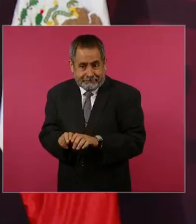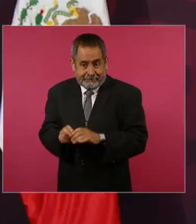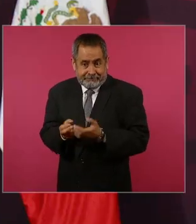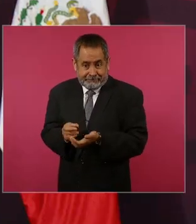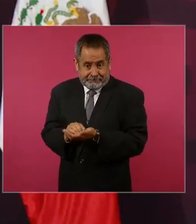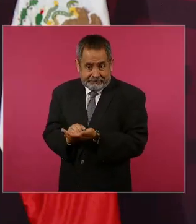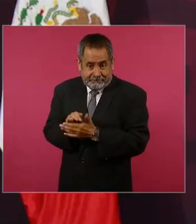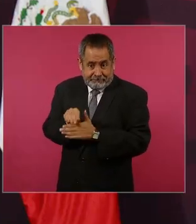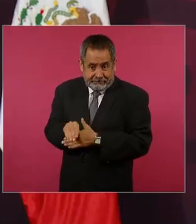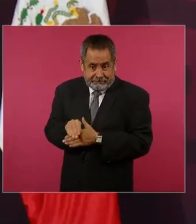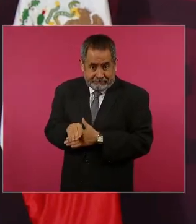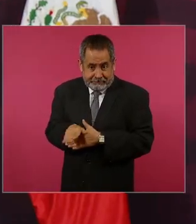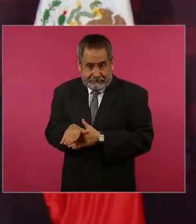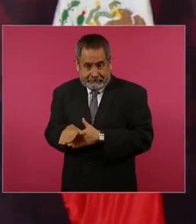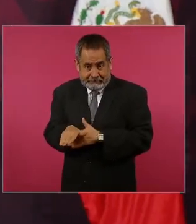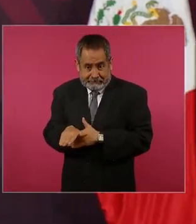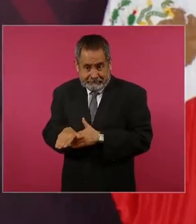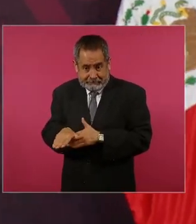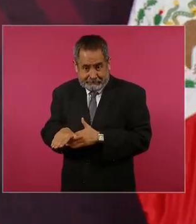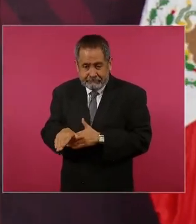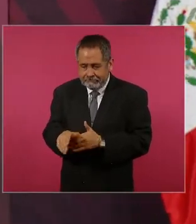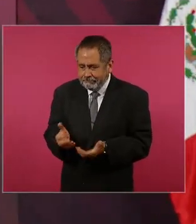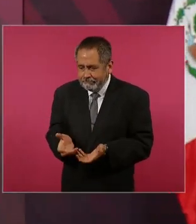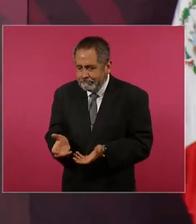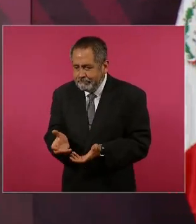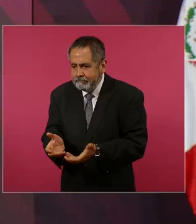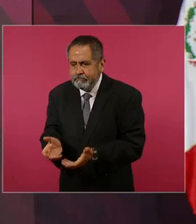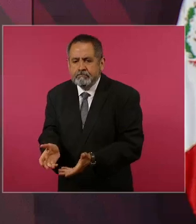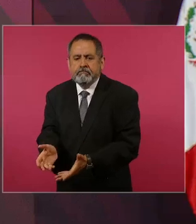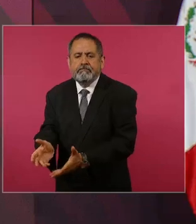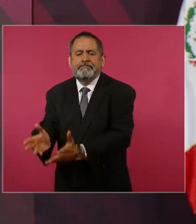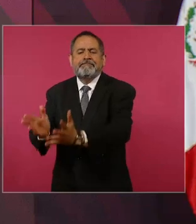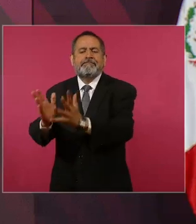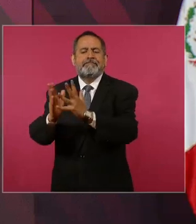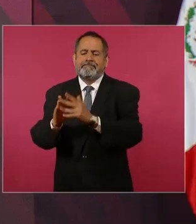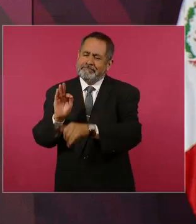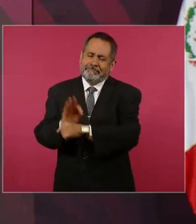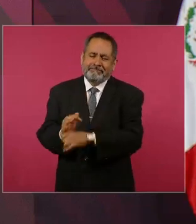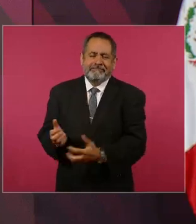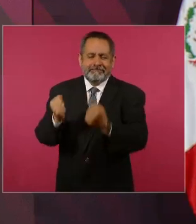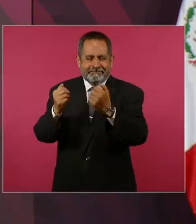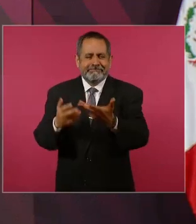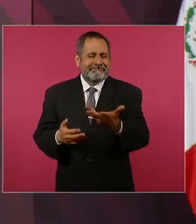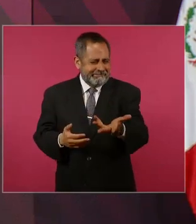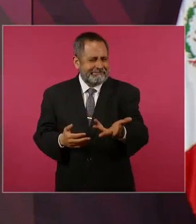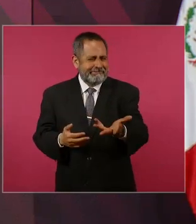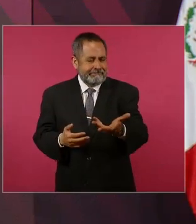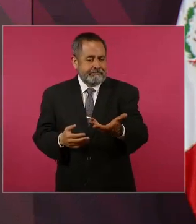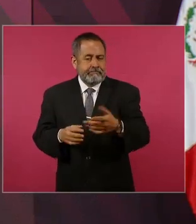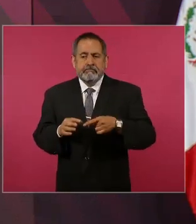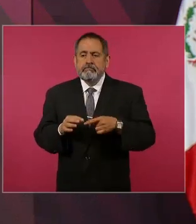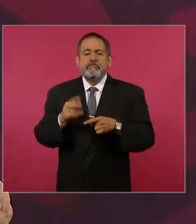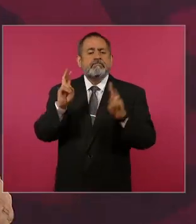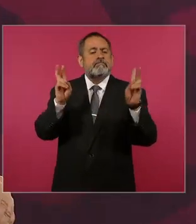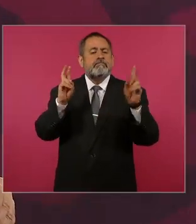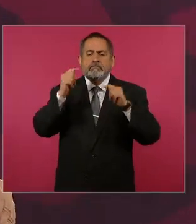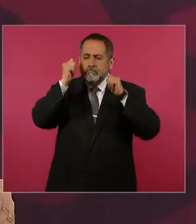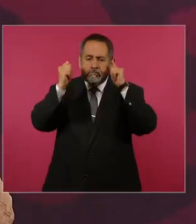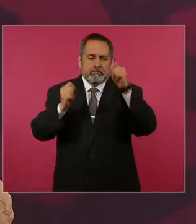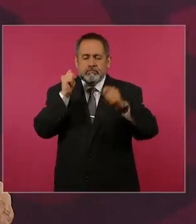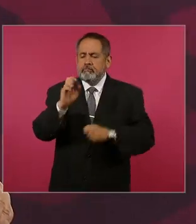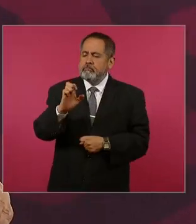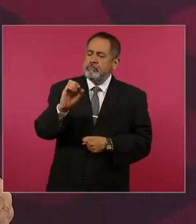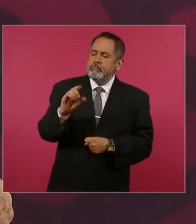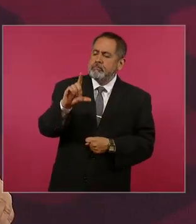Es para hacer guías de turismo ecológico, cultural,